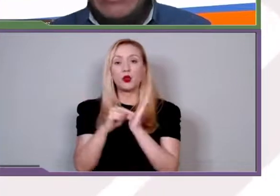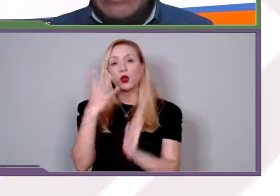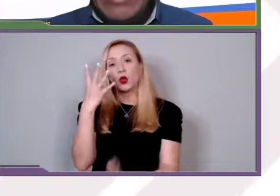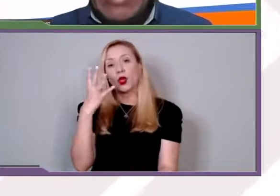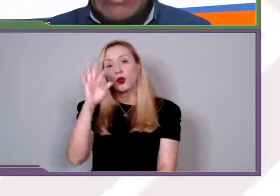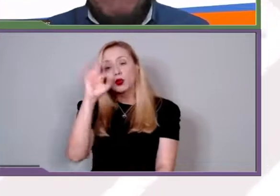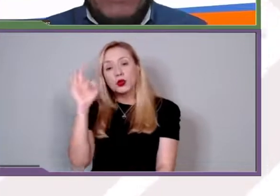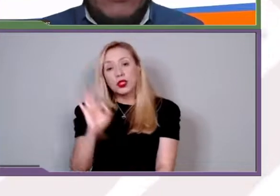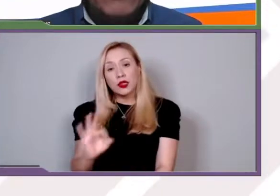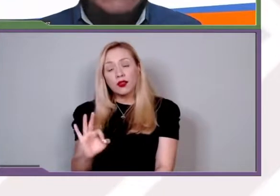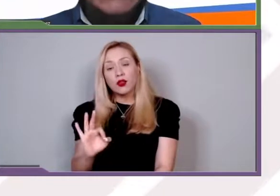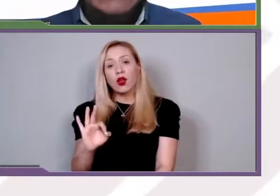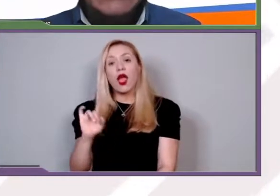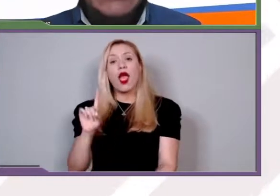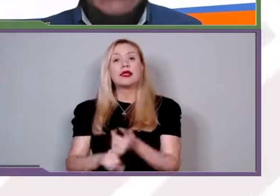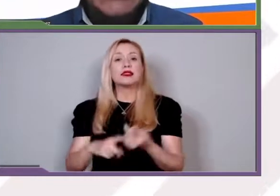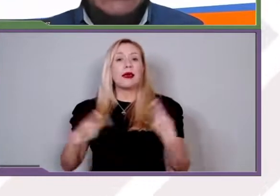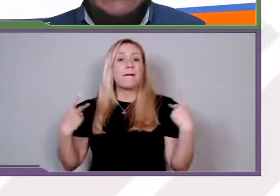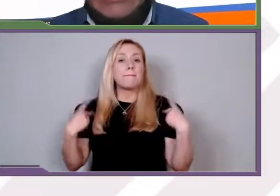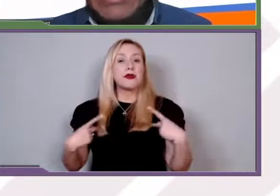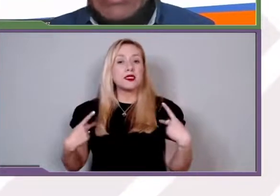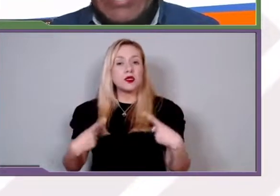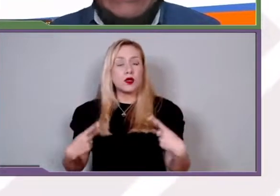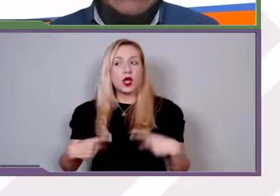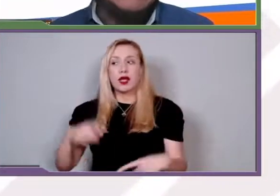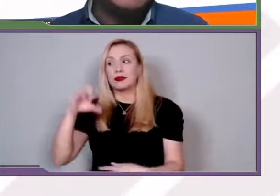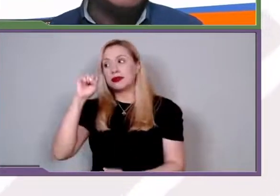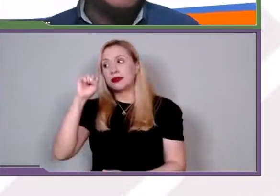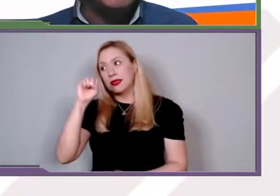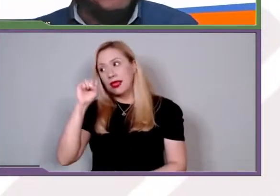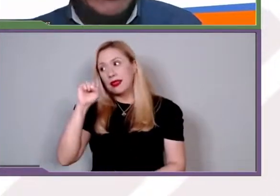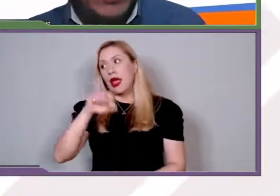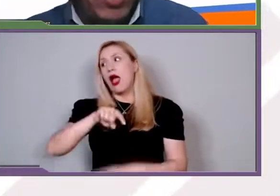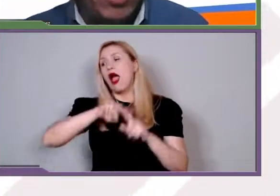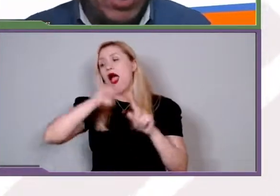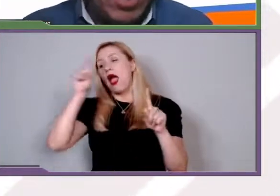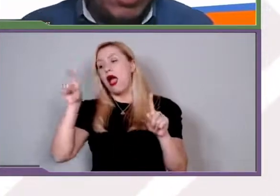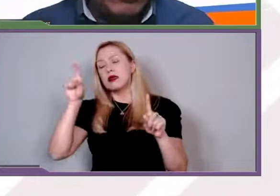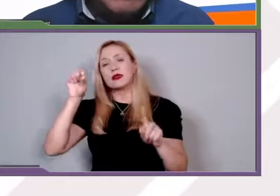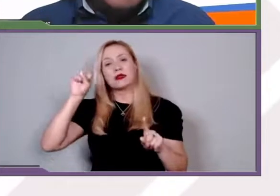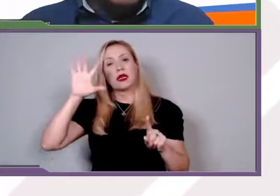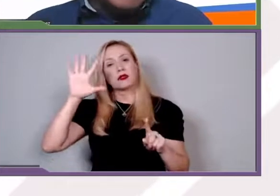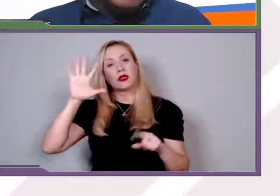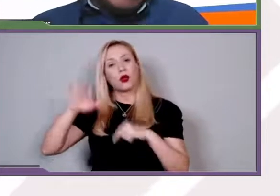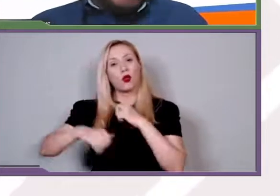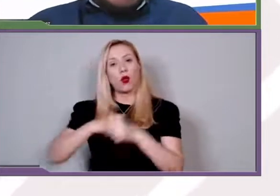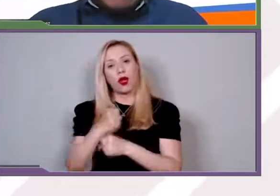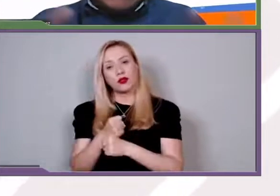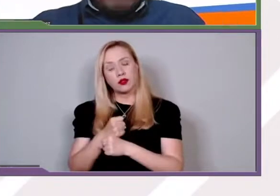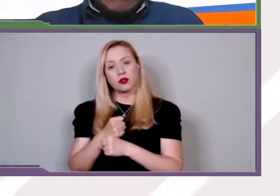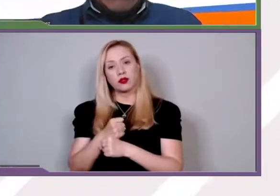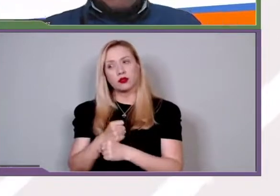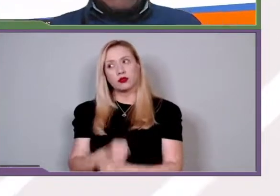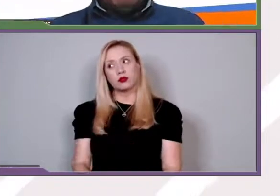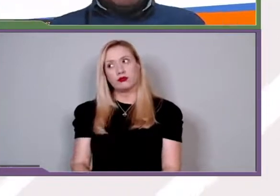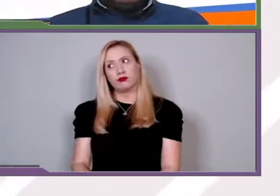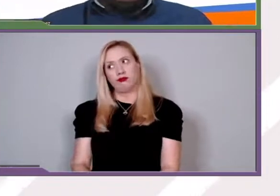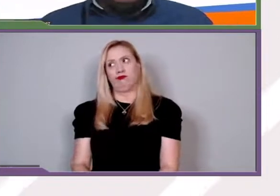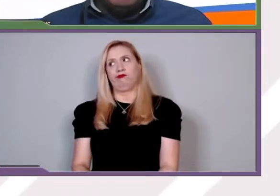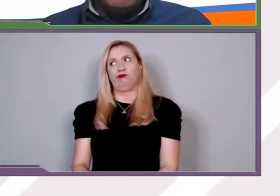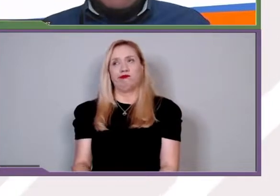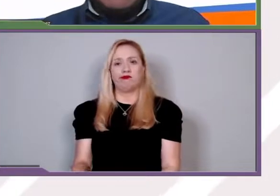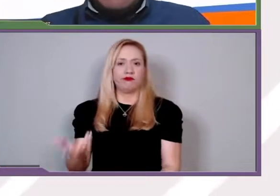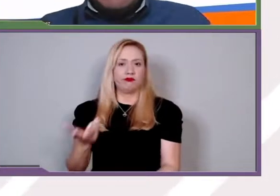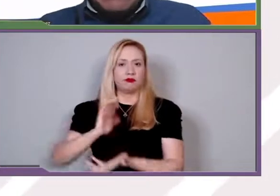47.4%, eran personas de entre 60 y 65 años, ¿no? Entonces, digo, en esta parte de